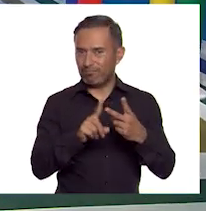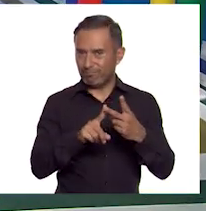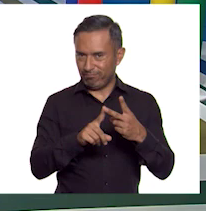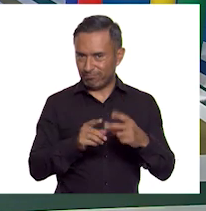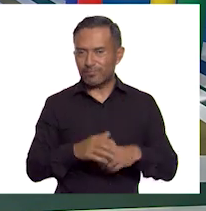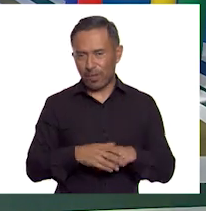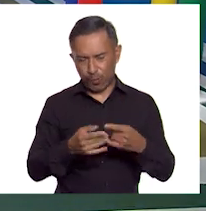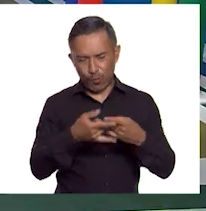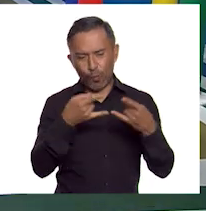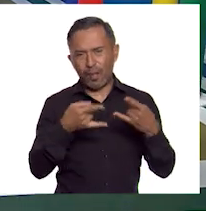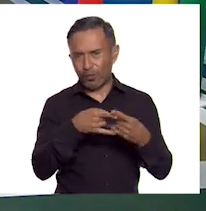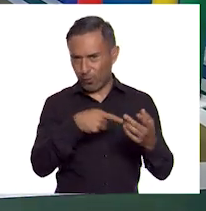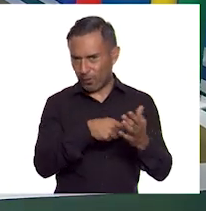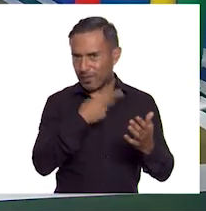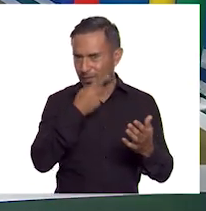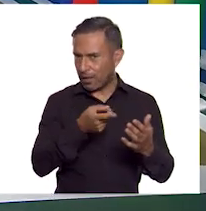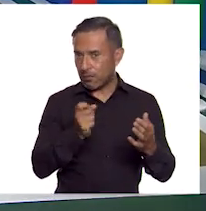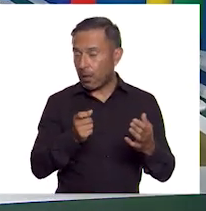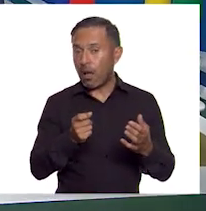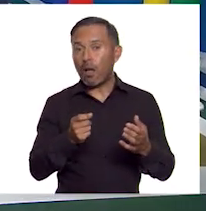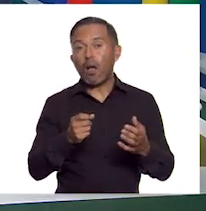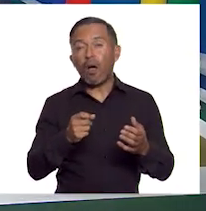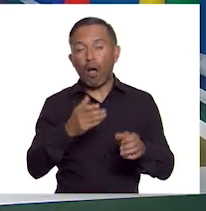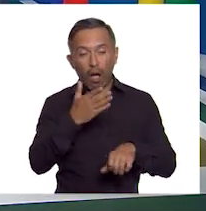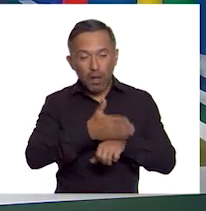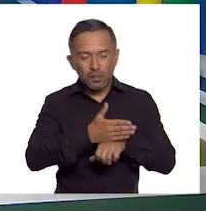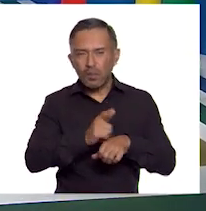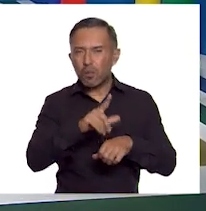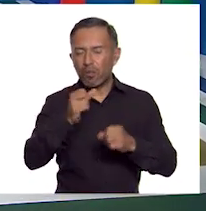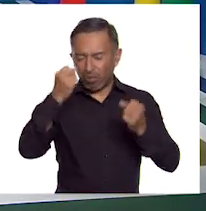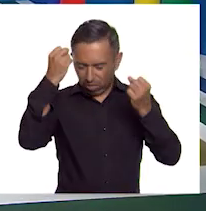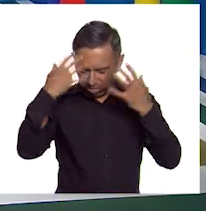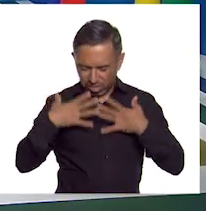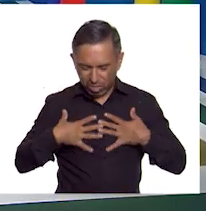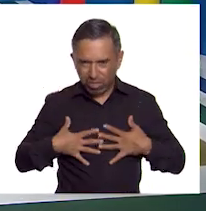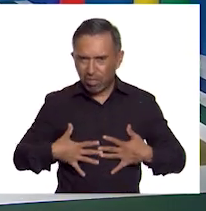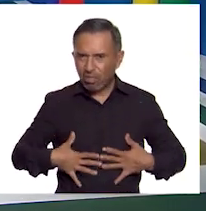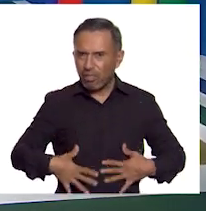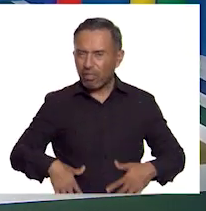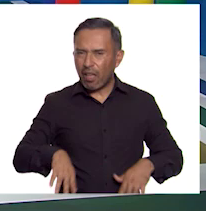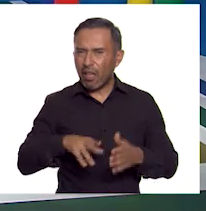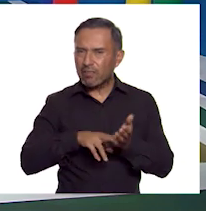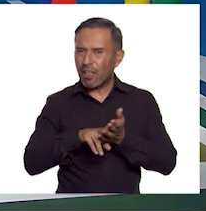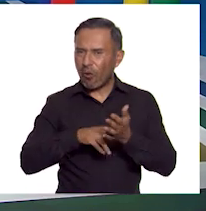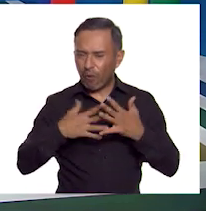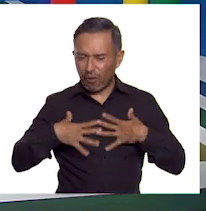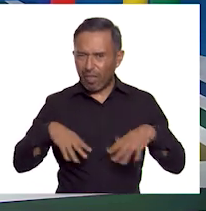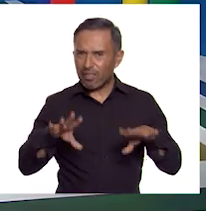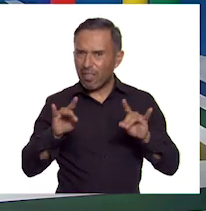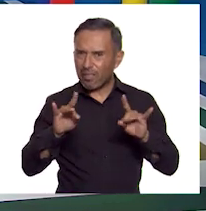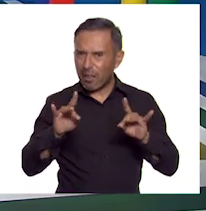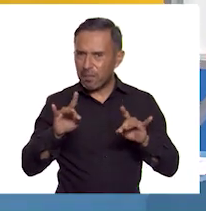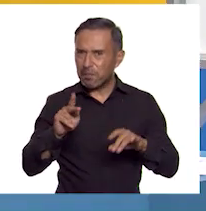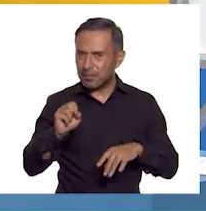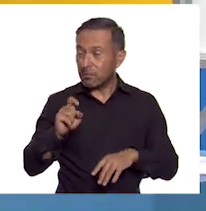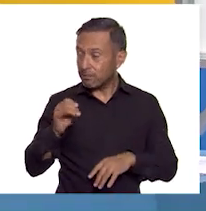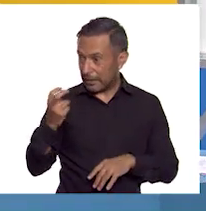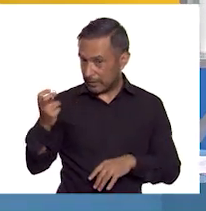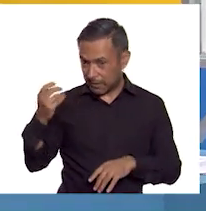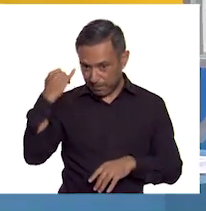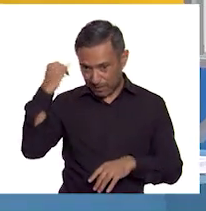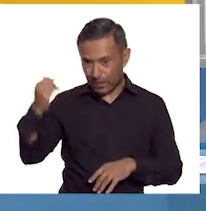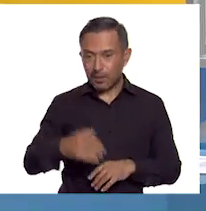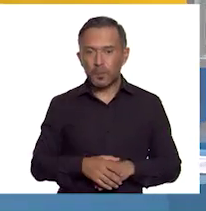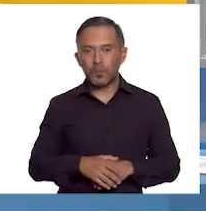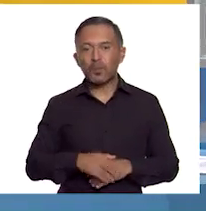al final, bueno, termina toda embadurnada de pez. Ay, imagínate. Así es, imagina. ¿Se dan cuenta por qué decimos que